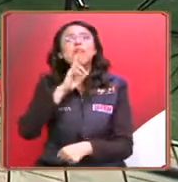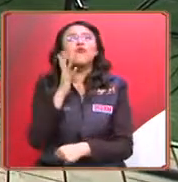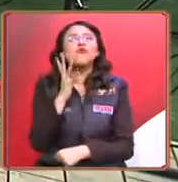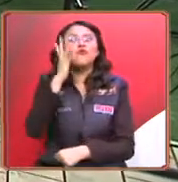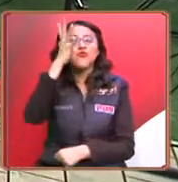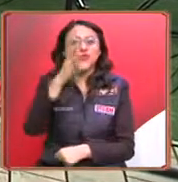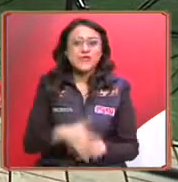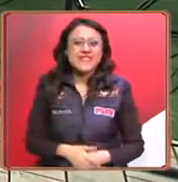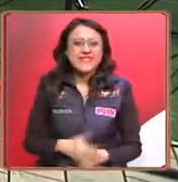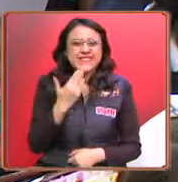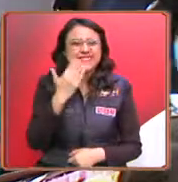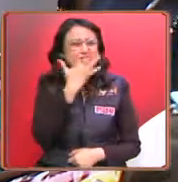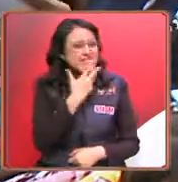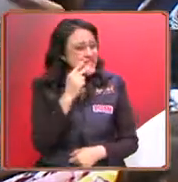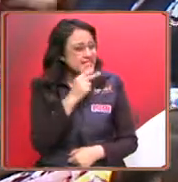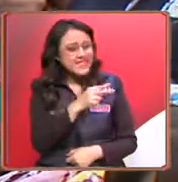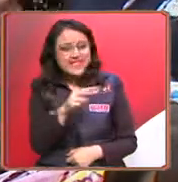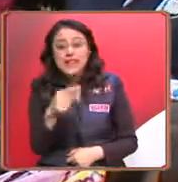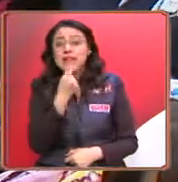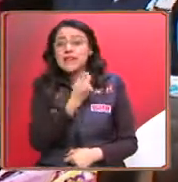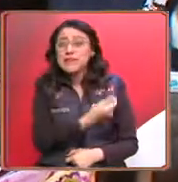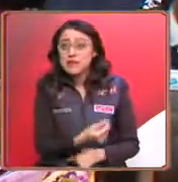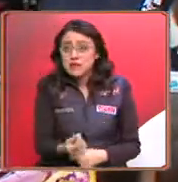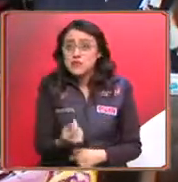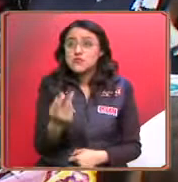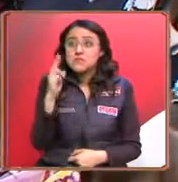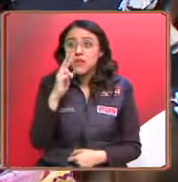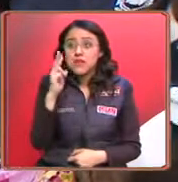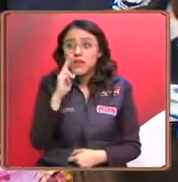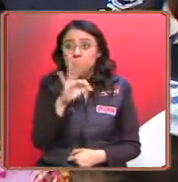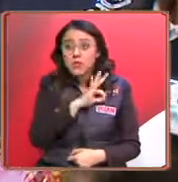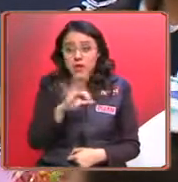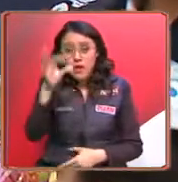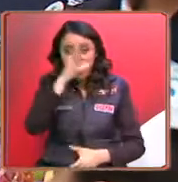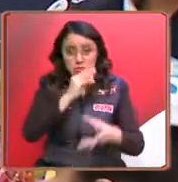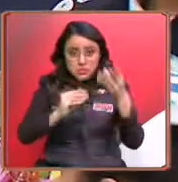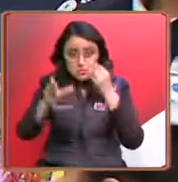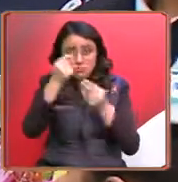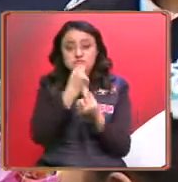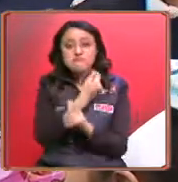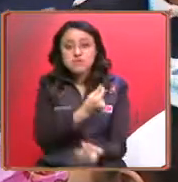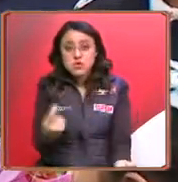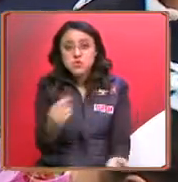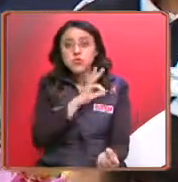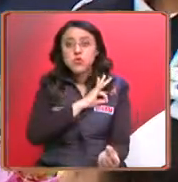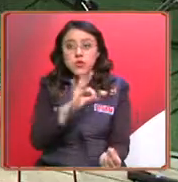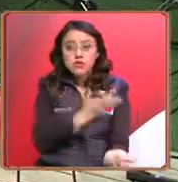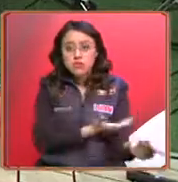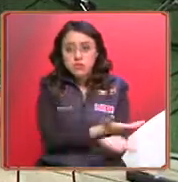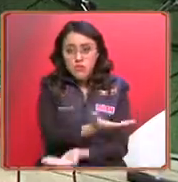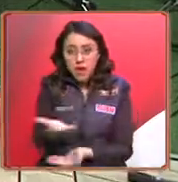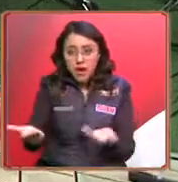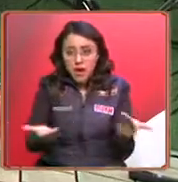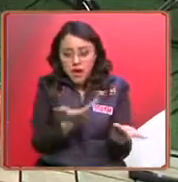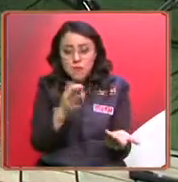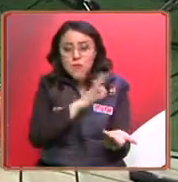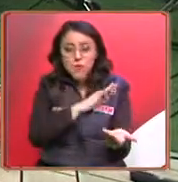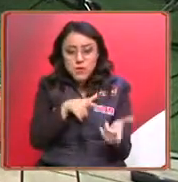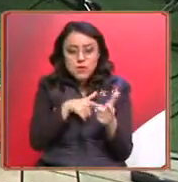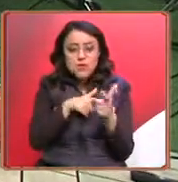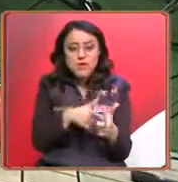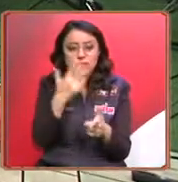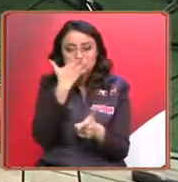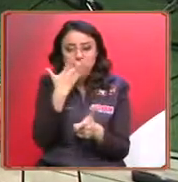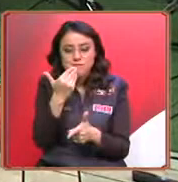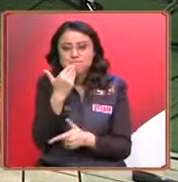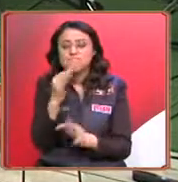Qué bonito ver que los niños, bueno, que de esta manera están enseñándole a los niños a que compartan, ¿no? A que colaboren de esta manera tan